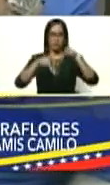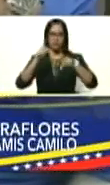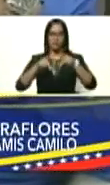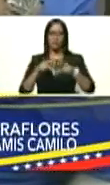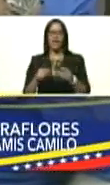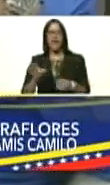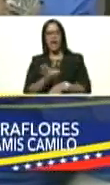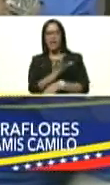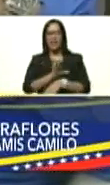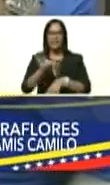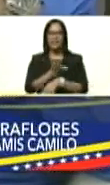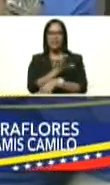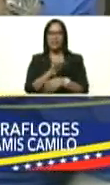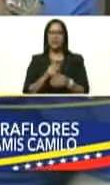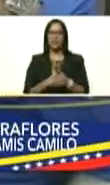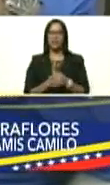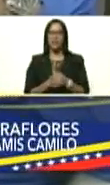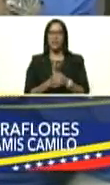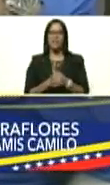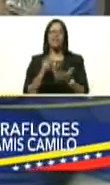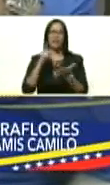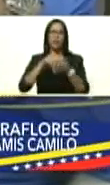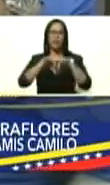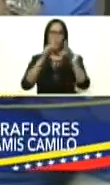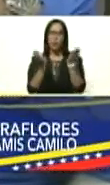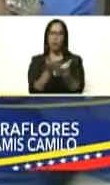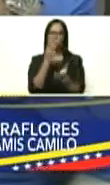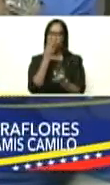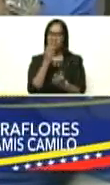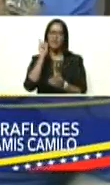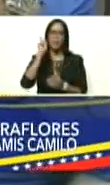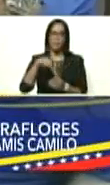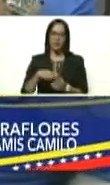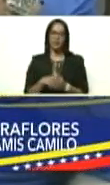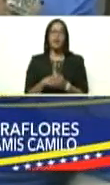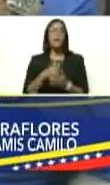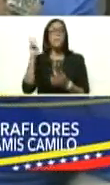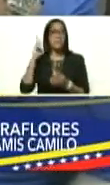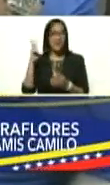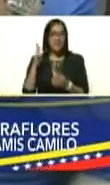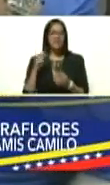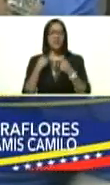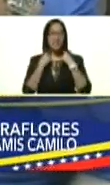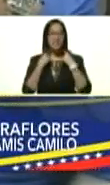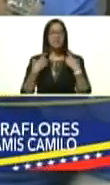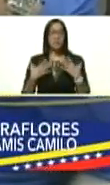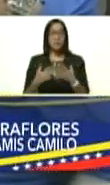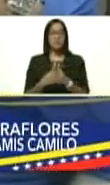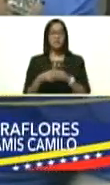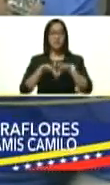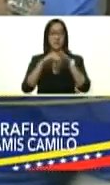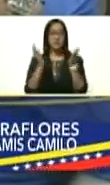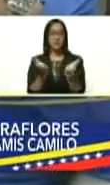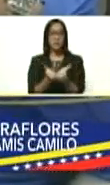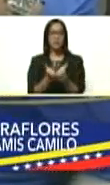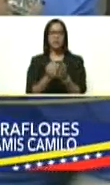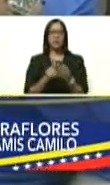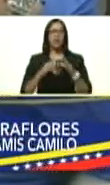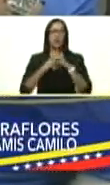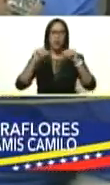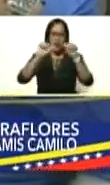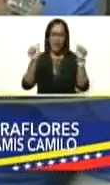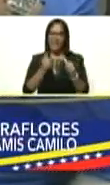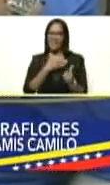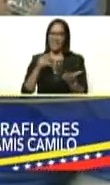cantar en la playa de Guayquiquí y que vinieron del mundo también. Venezuela está de moda en el mundo. Todos los artistas